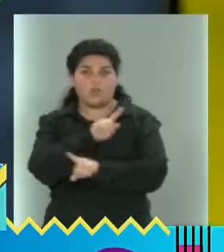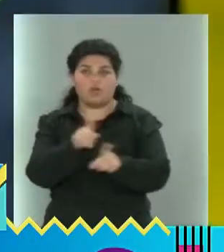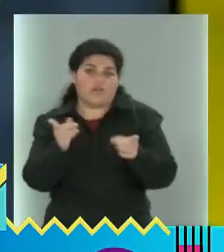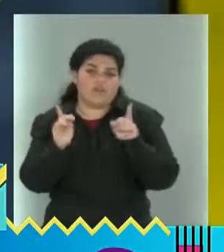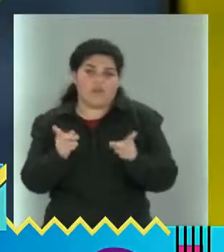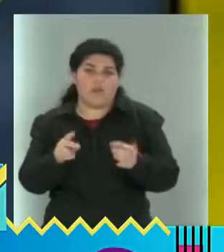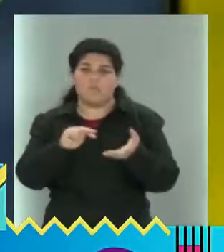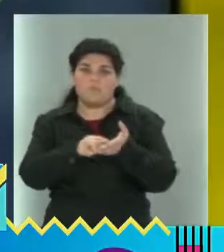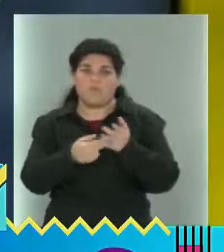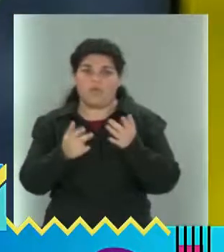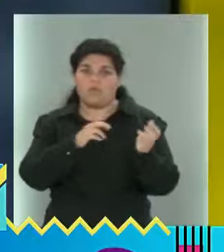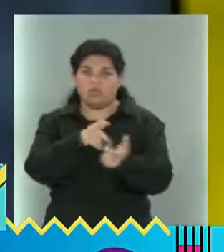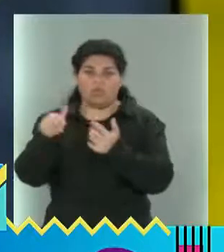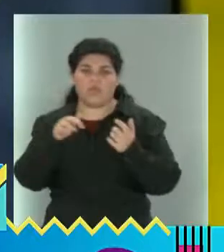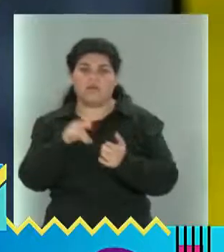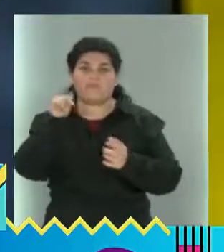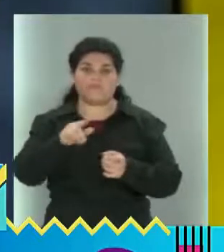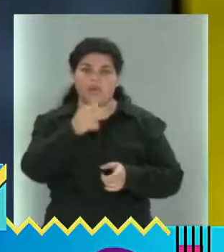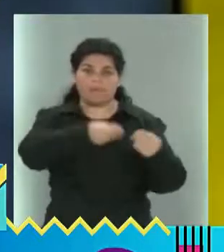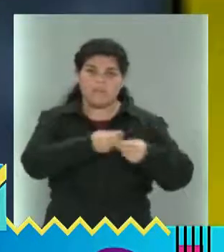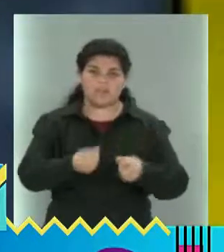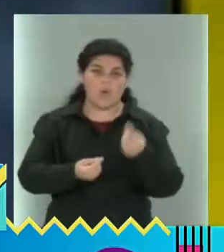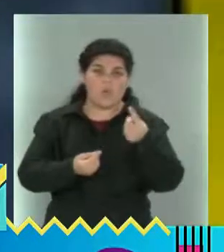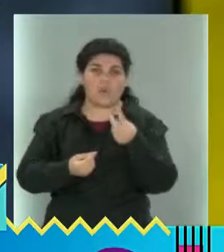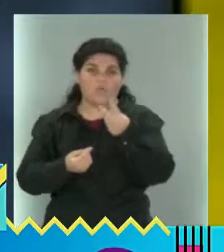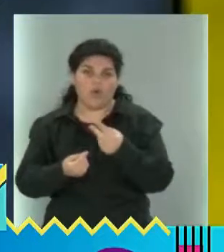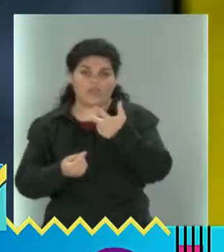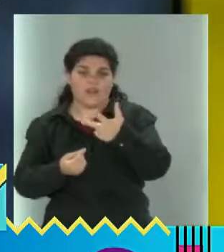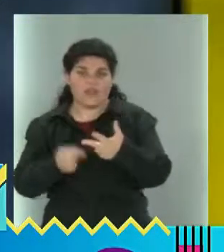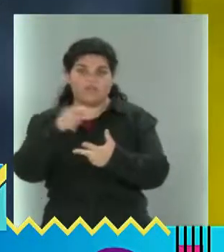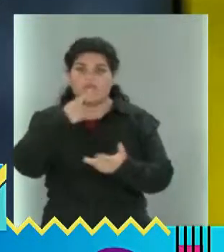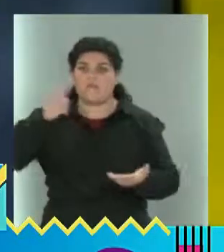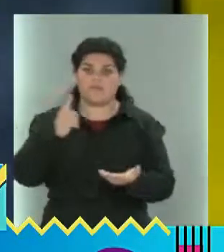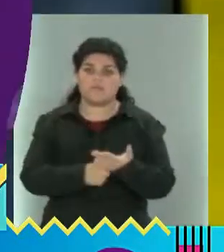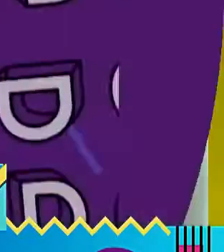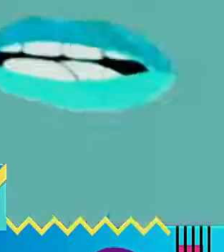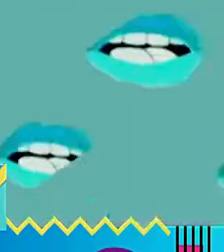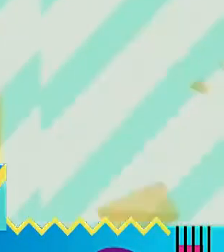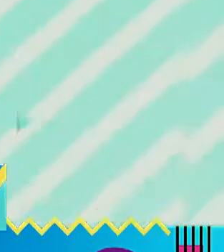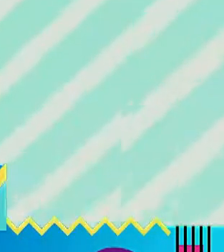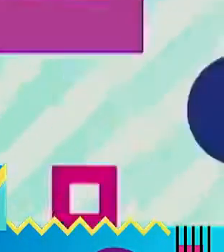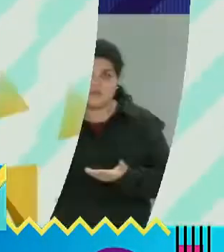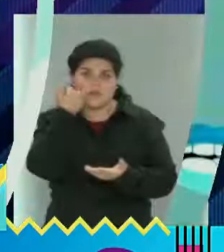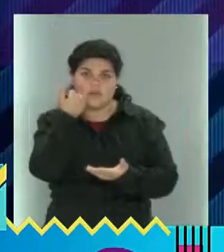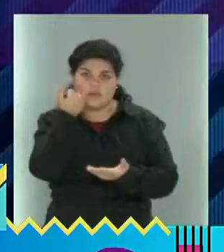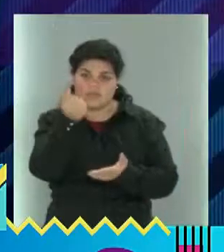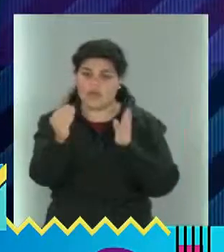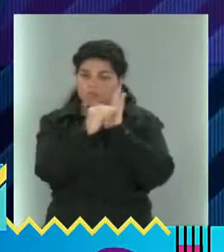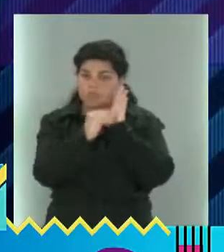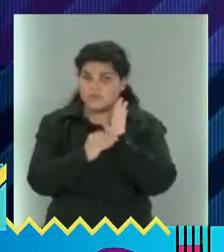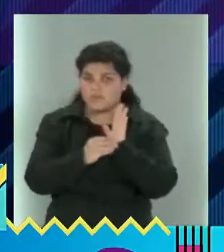recién, ¿viste? Cuando vos tenés un monopolio, un oligopolio de otra empresa que te fija en el precio de manera cartelizada, no digo que suceda,